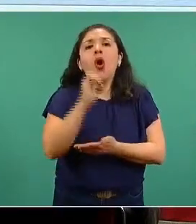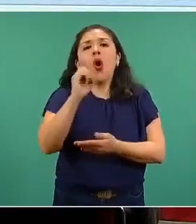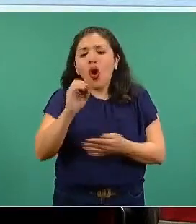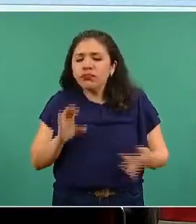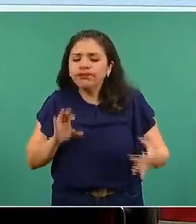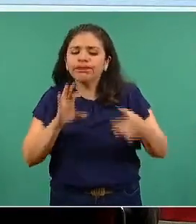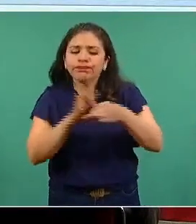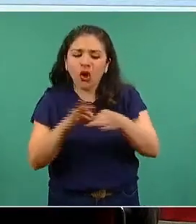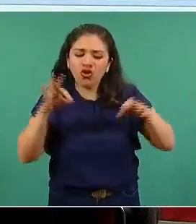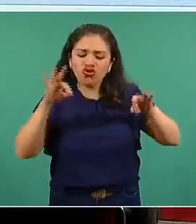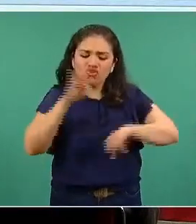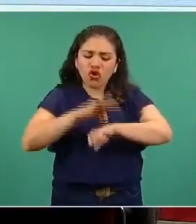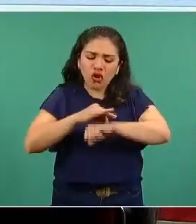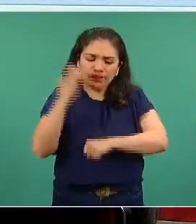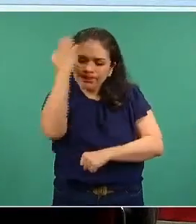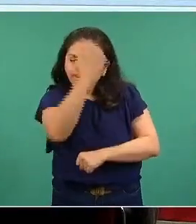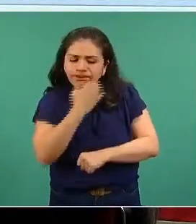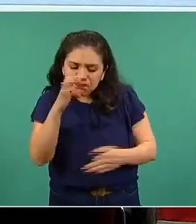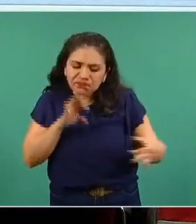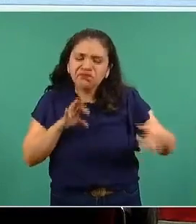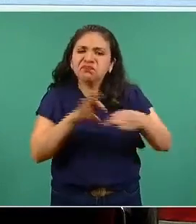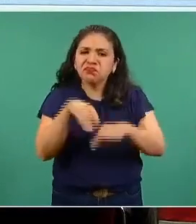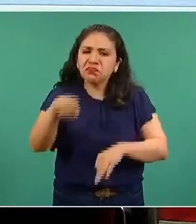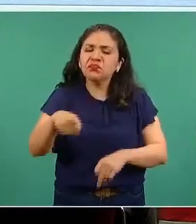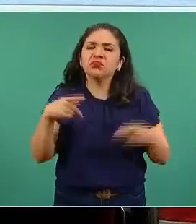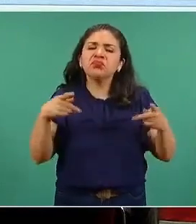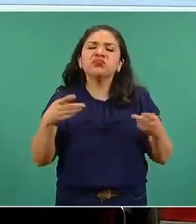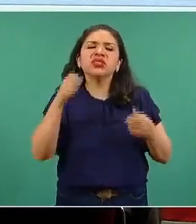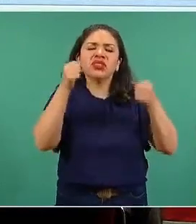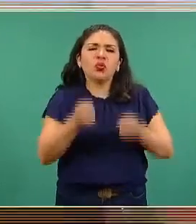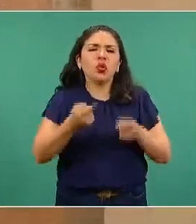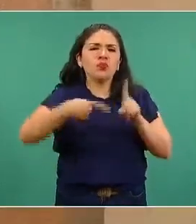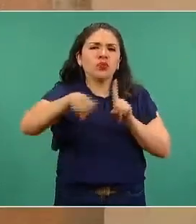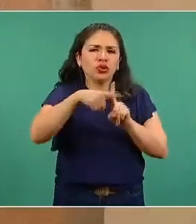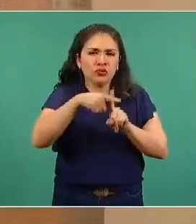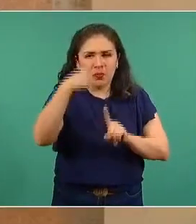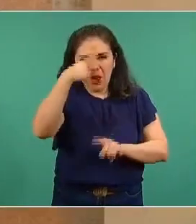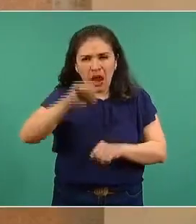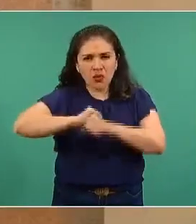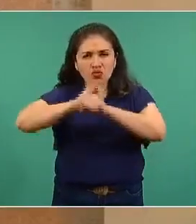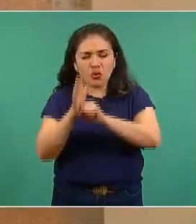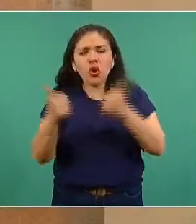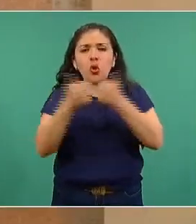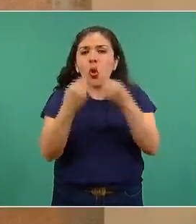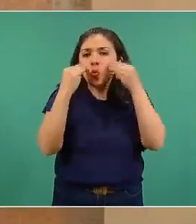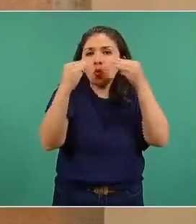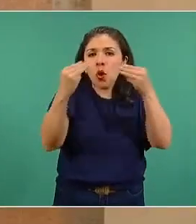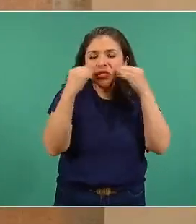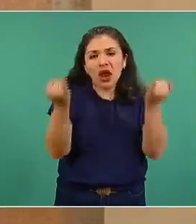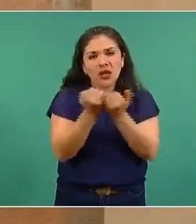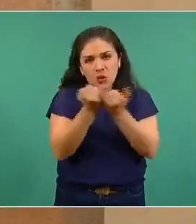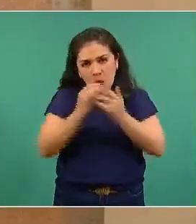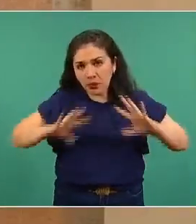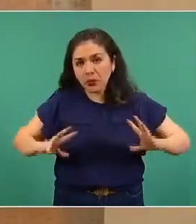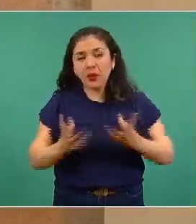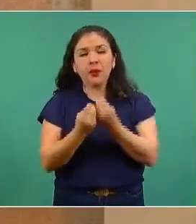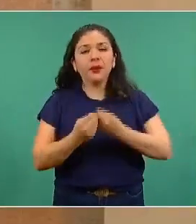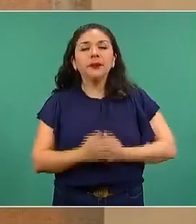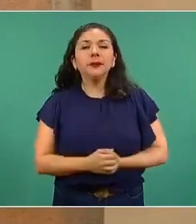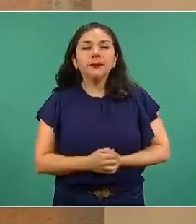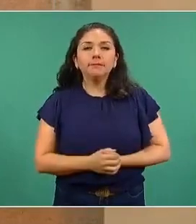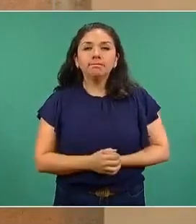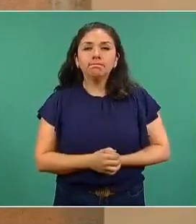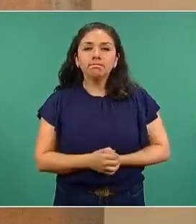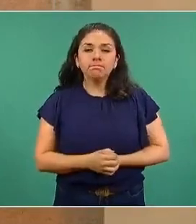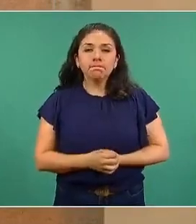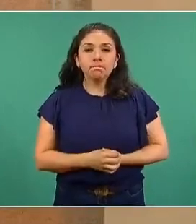asociadas epidemiológicamente, y todas aquellas que tienen una muestra positiva. La que sigue,